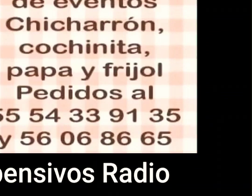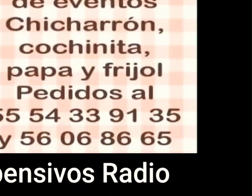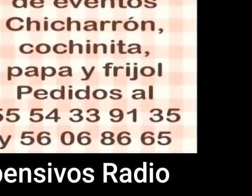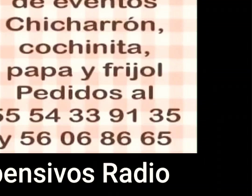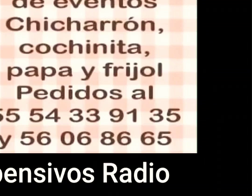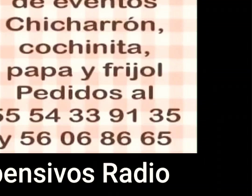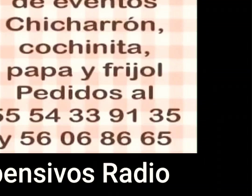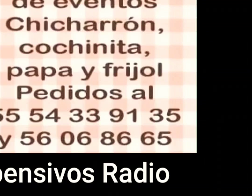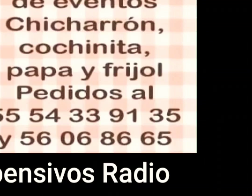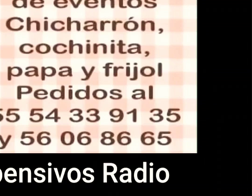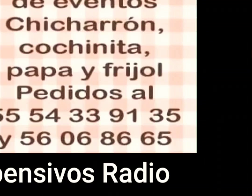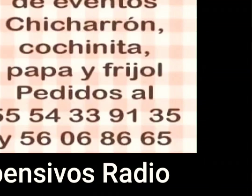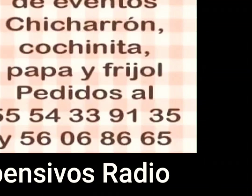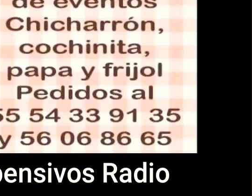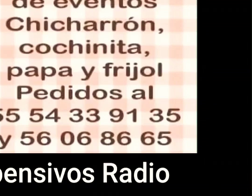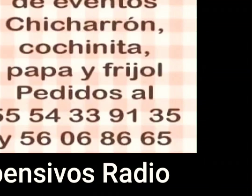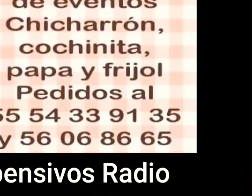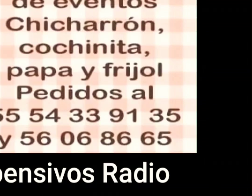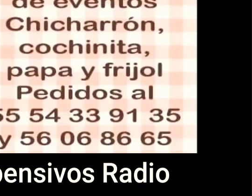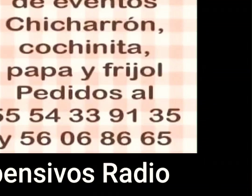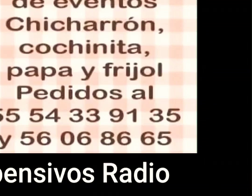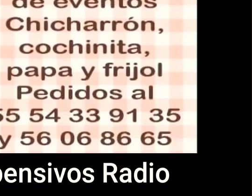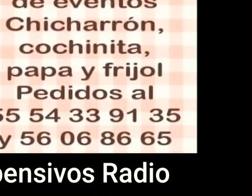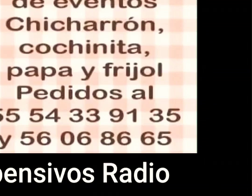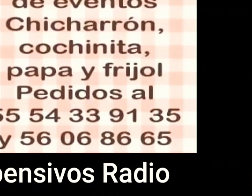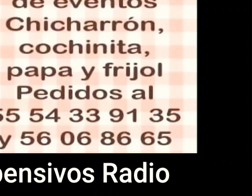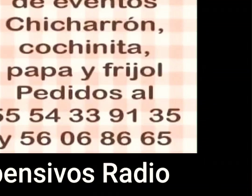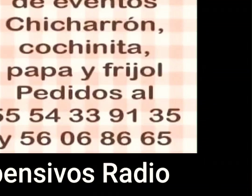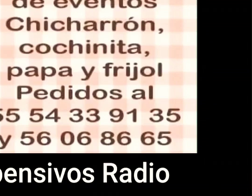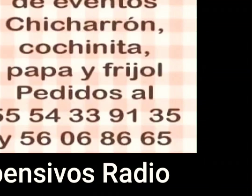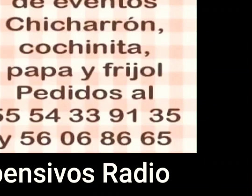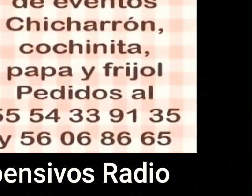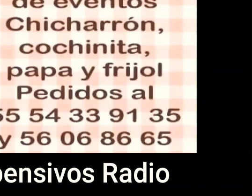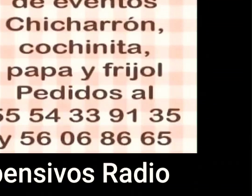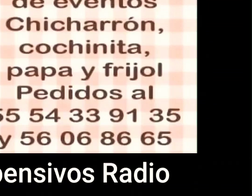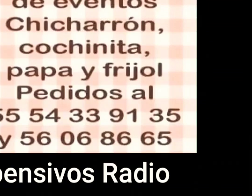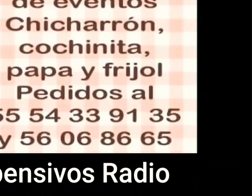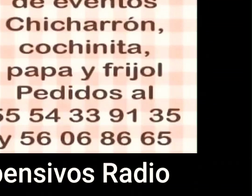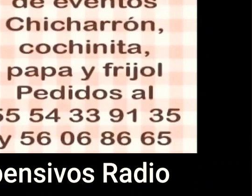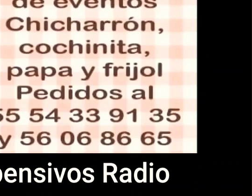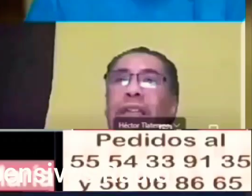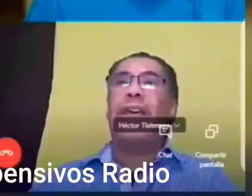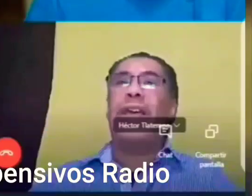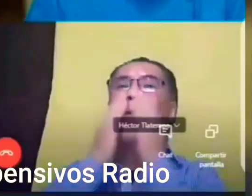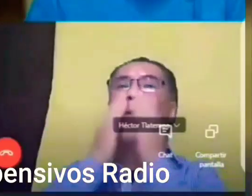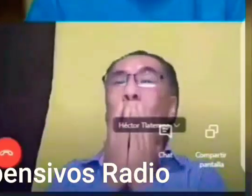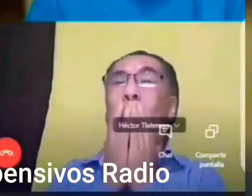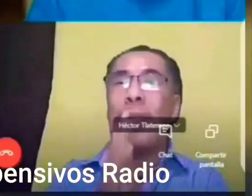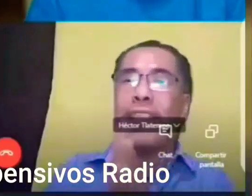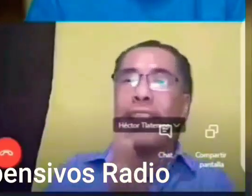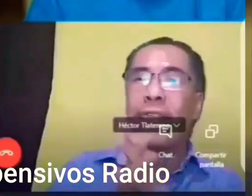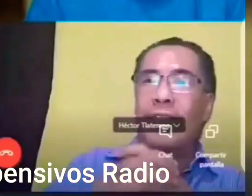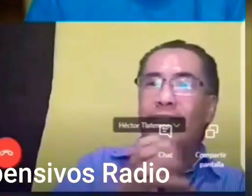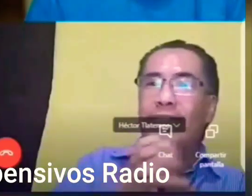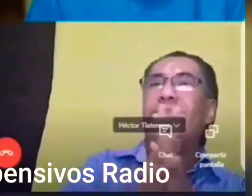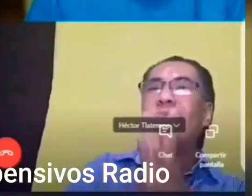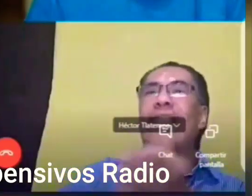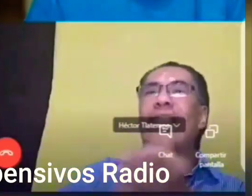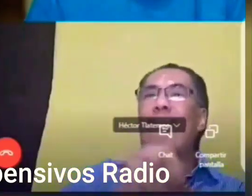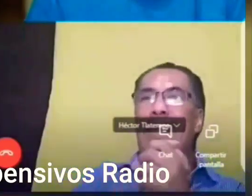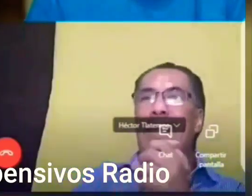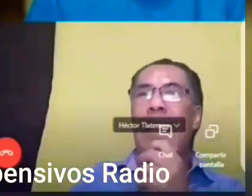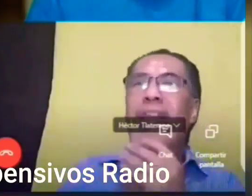los de puntos suspensivos, vamos a celebrar con esos tacos. Y agradecemos también si que apoyan a los empresarios de a